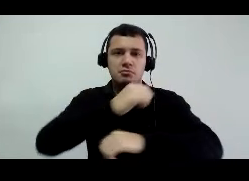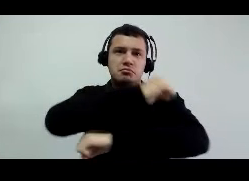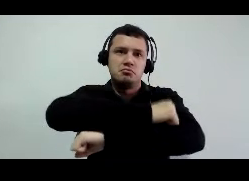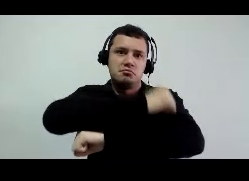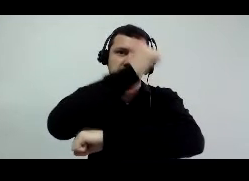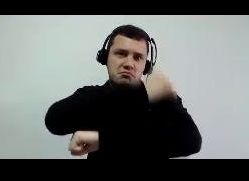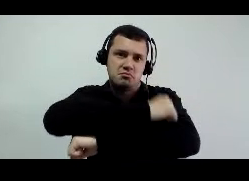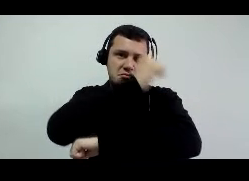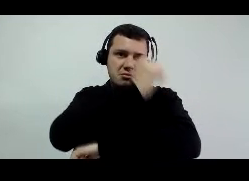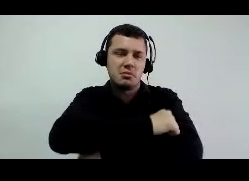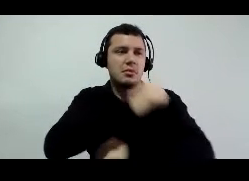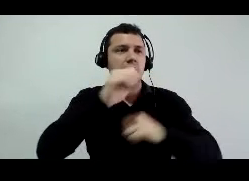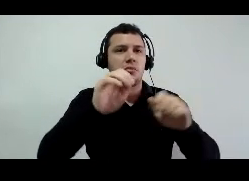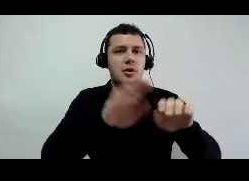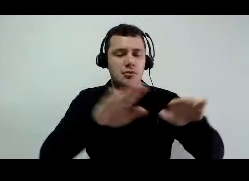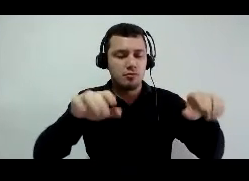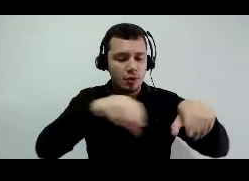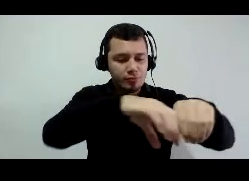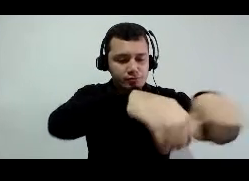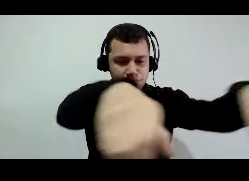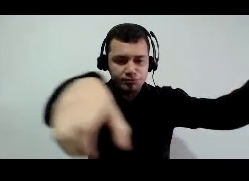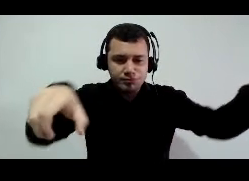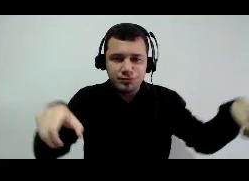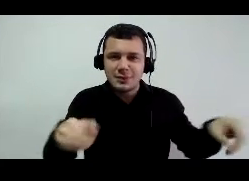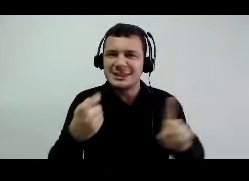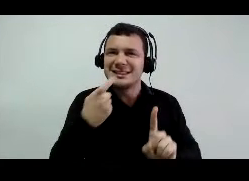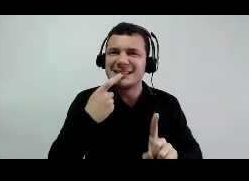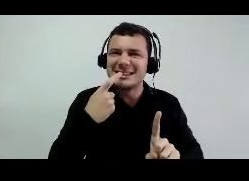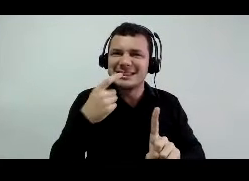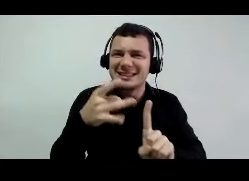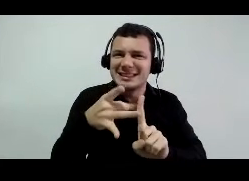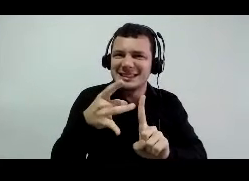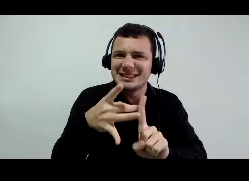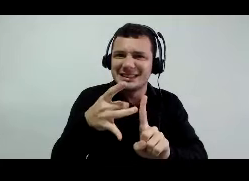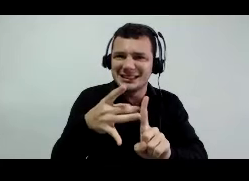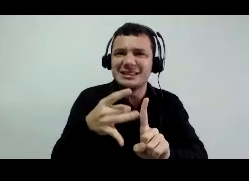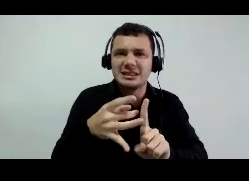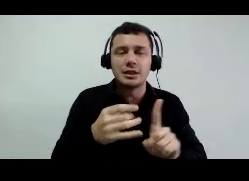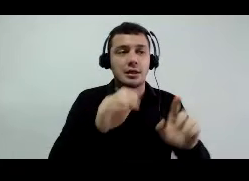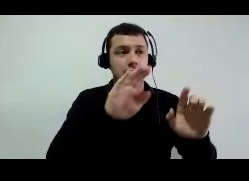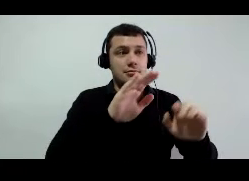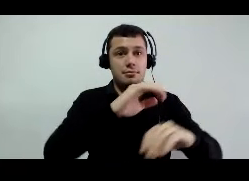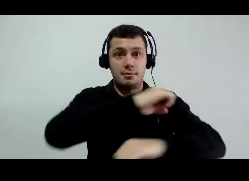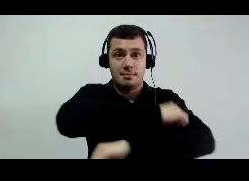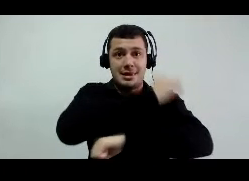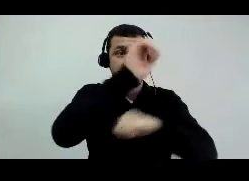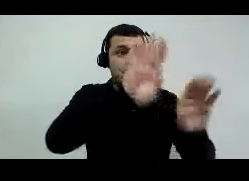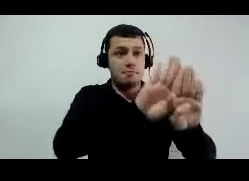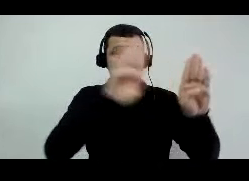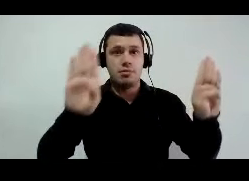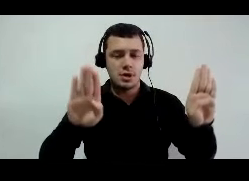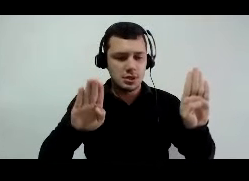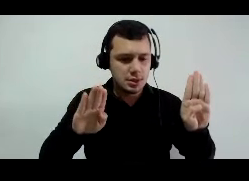de hierro o aluminio o algo que no permita que la ventana quede abierta directamente.